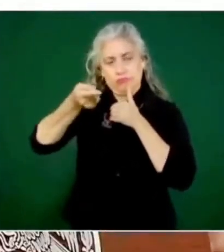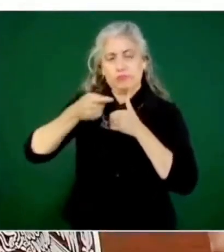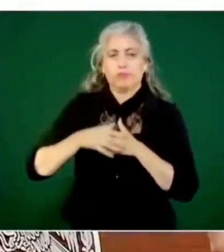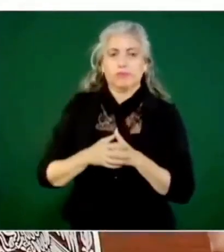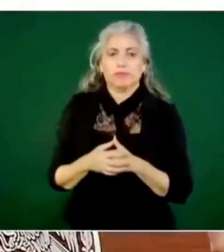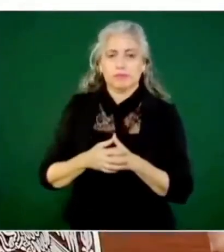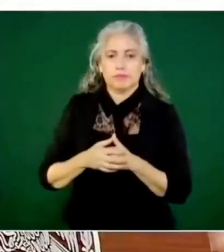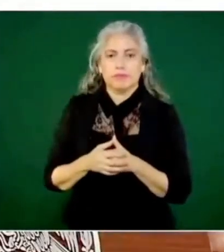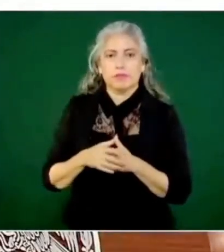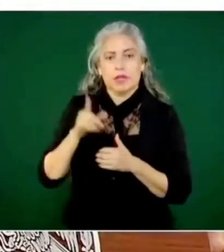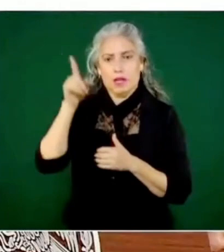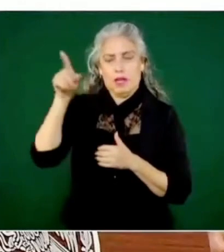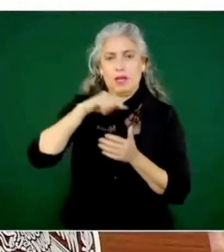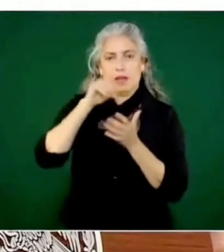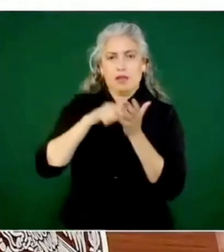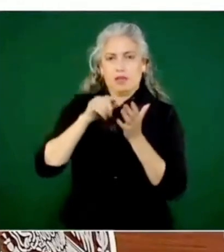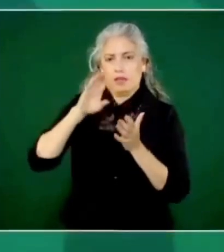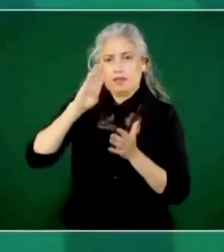Brosby